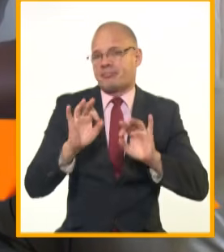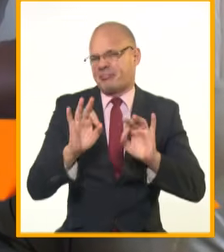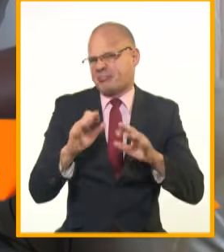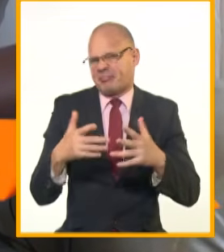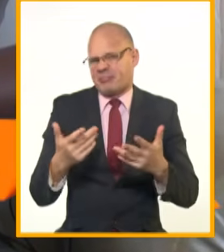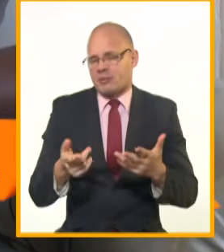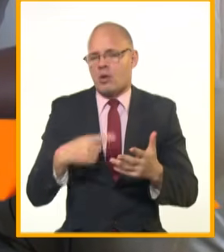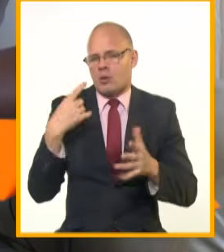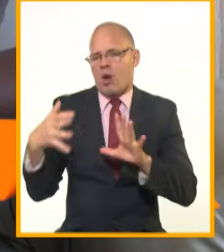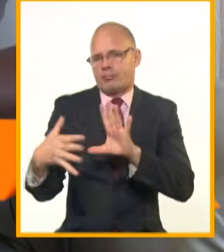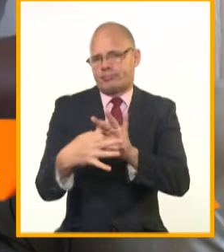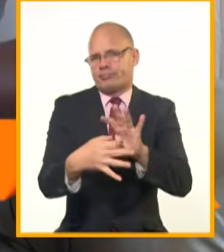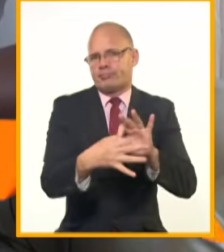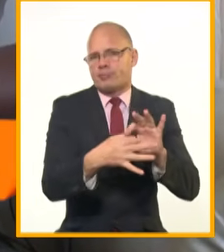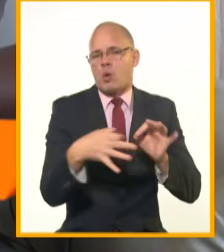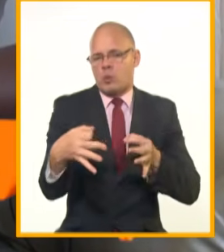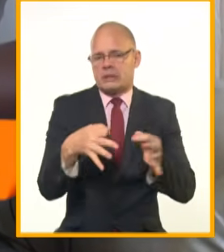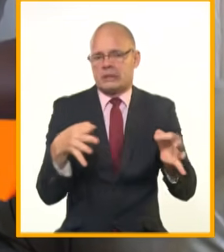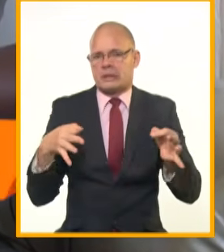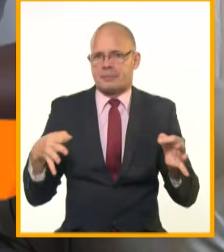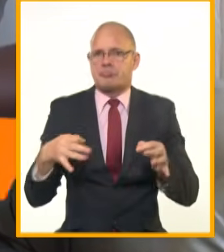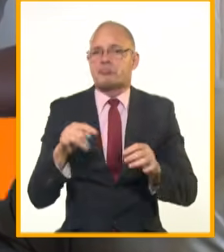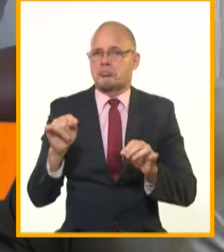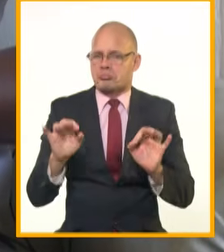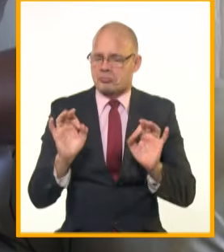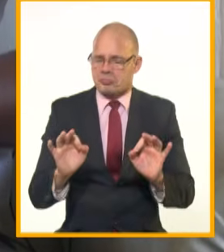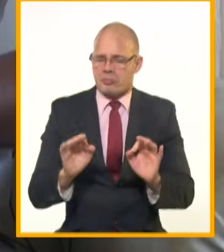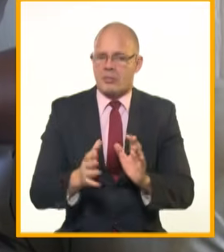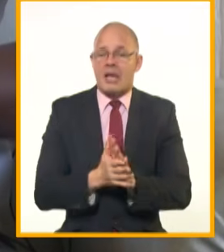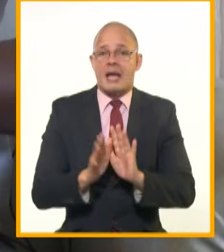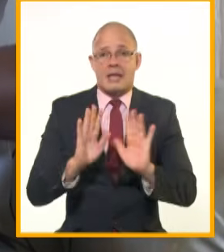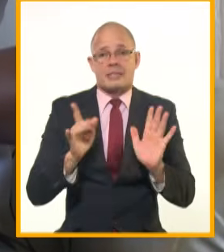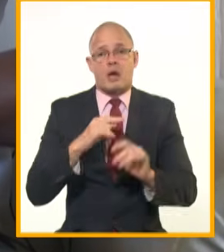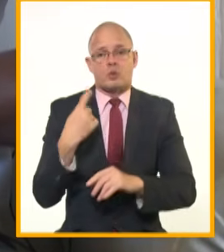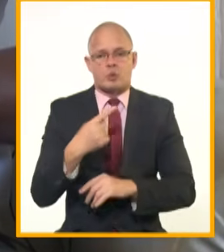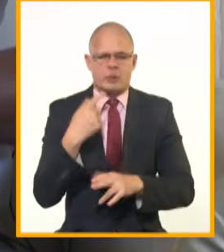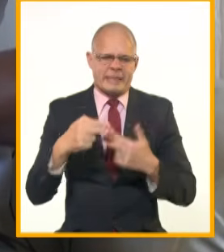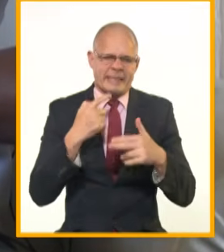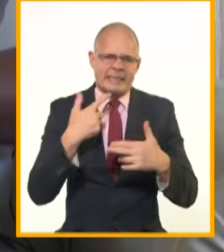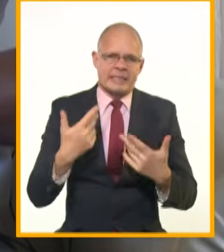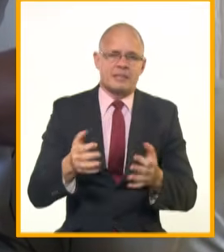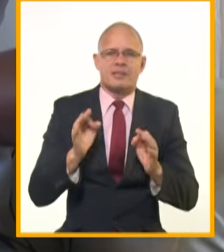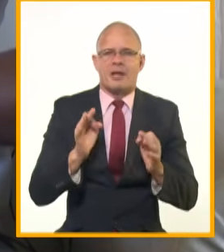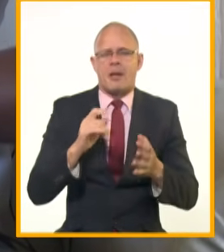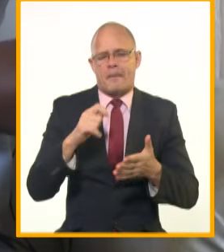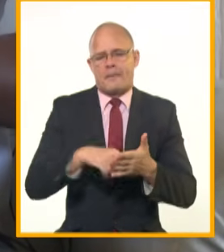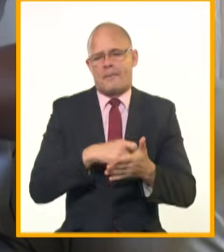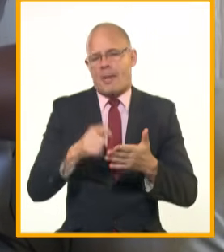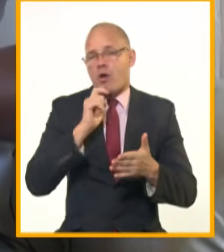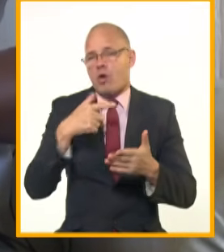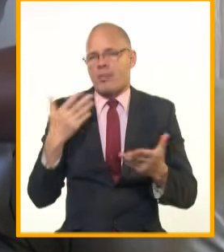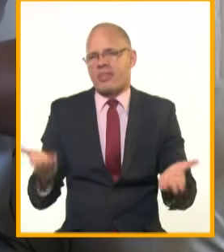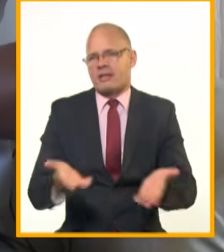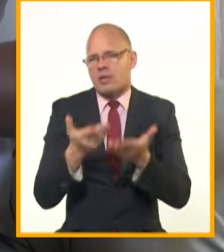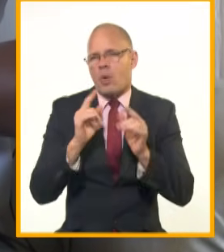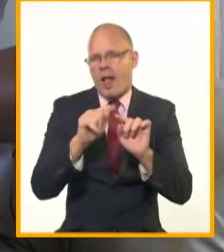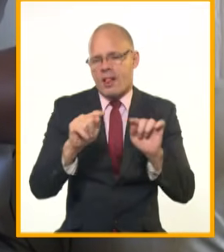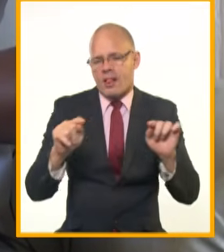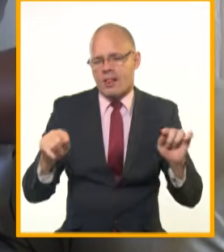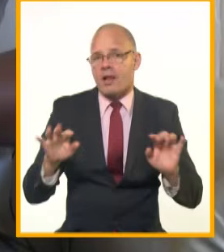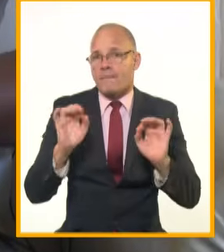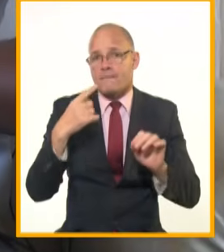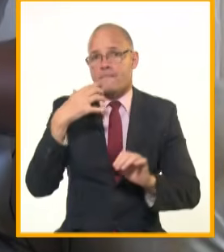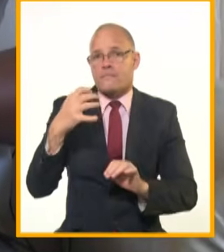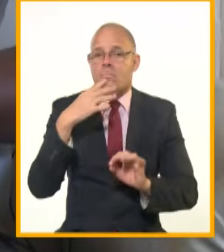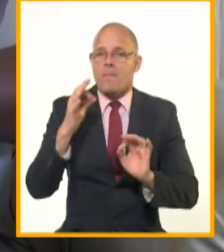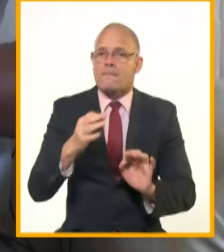centros universitarios municipales. Como quiera que el trabajo con los centros universitarios municipales a partir de las estrategias de desarrollo municipal es un elemento clave para darle